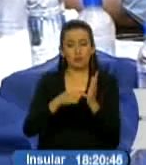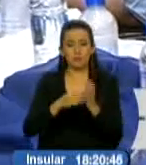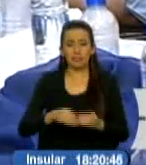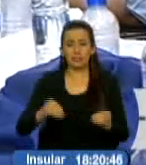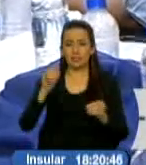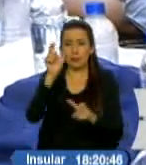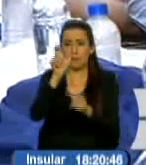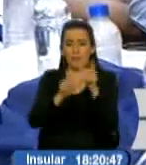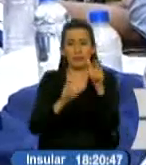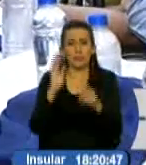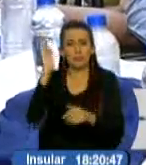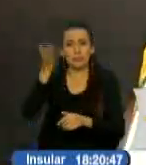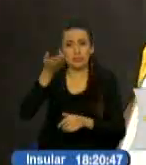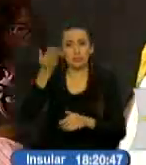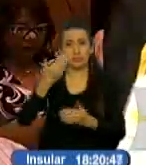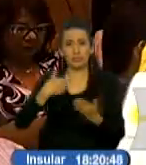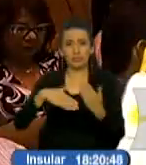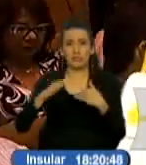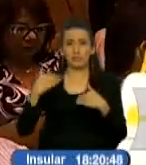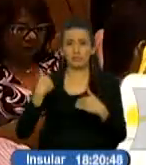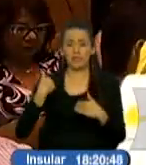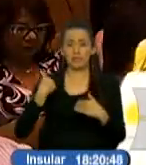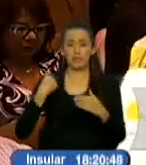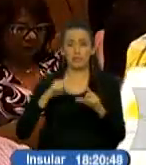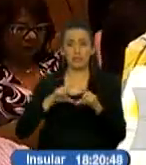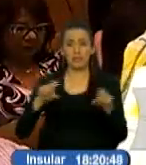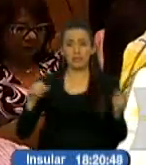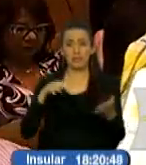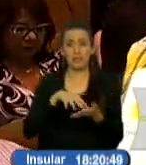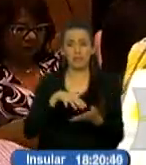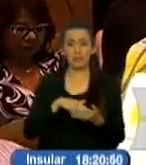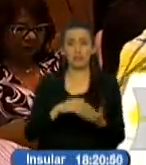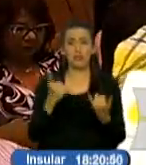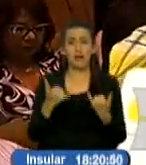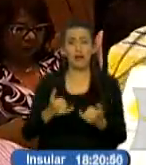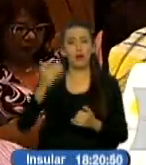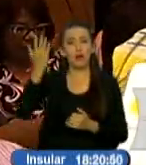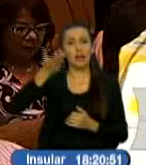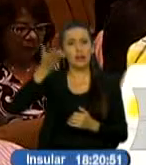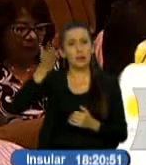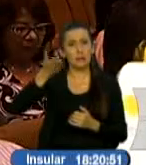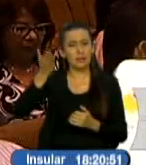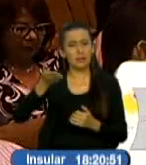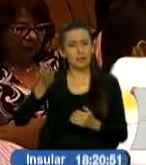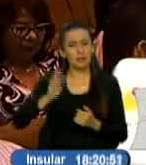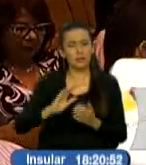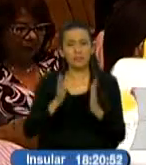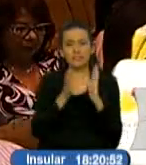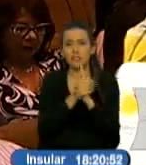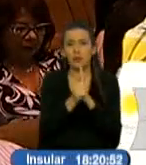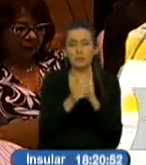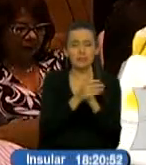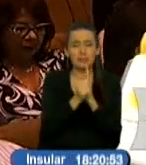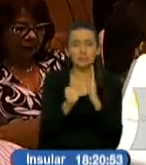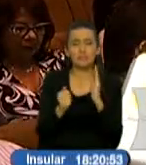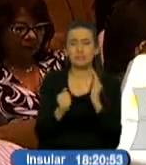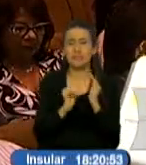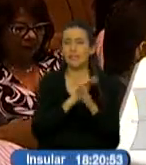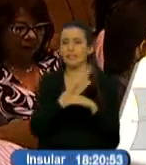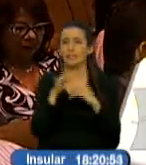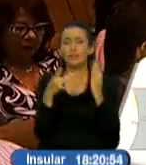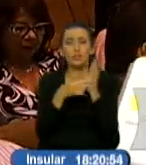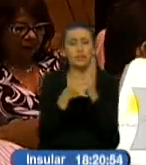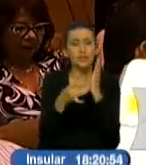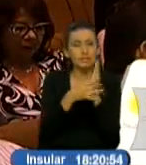sido beneficiados. Ahora el maestro tiene un empoderamiento de todas las capacidades, de todas las destrezas, de